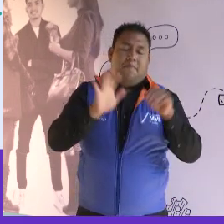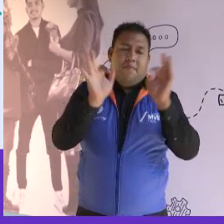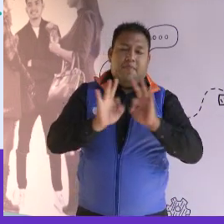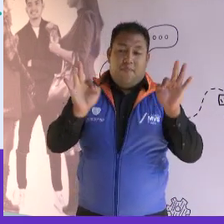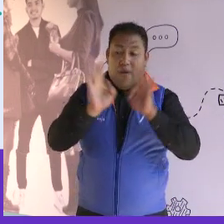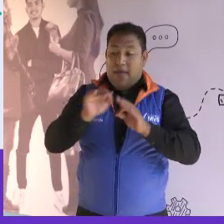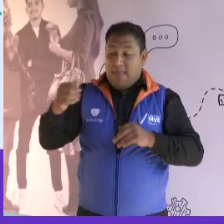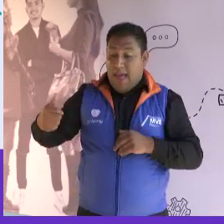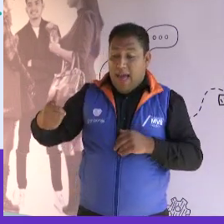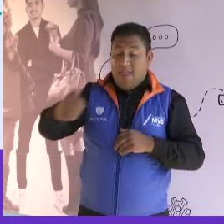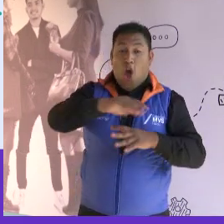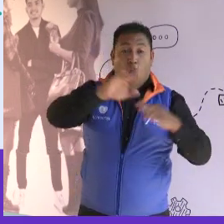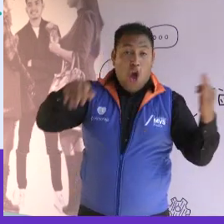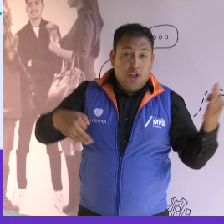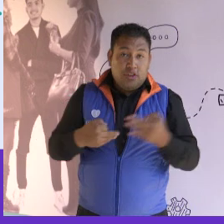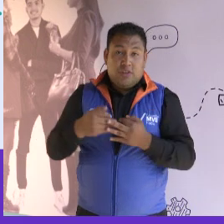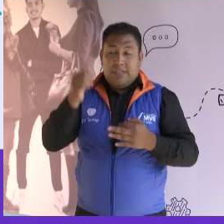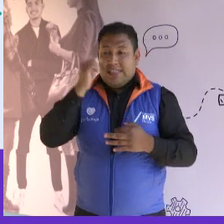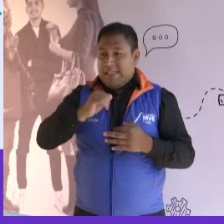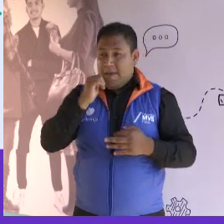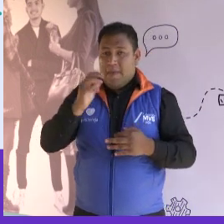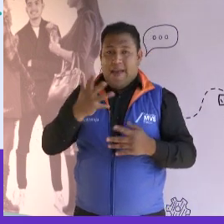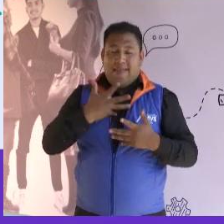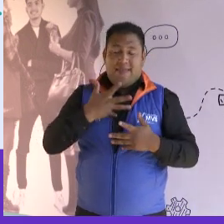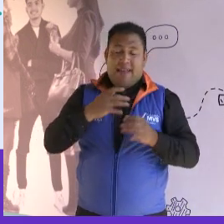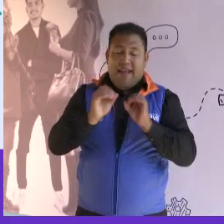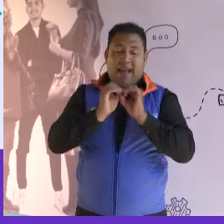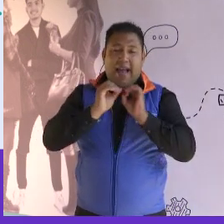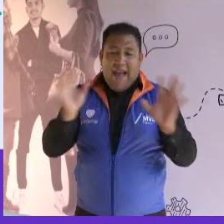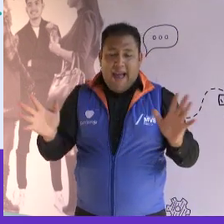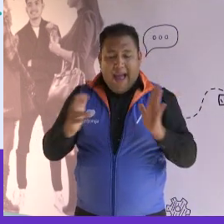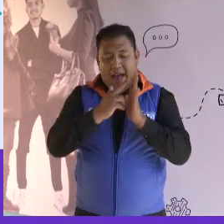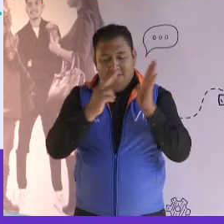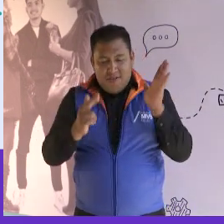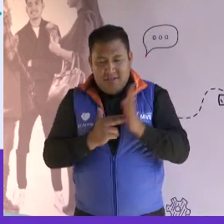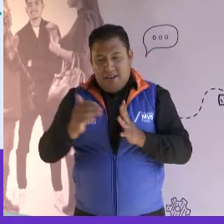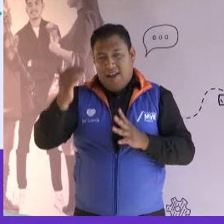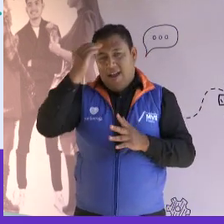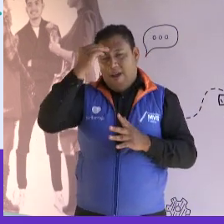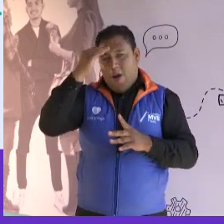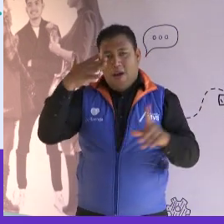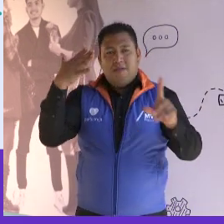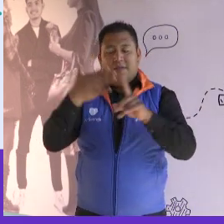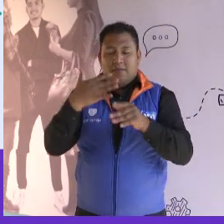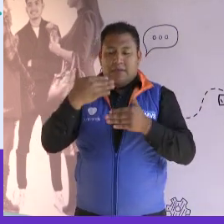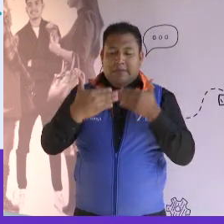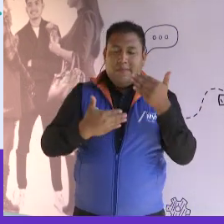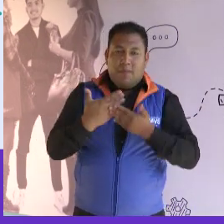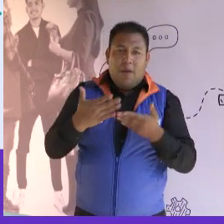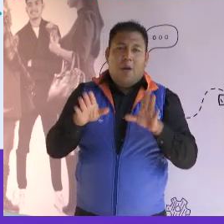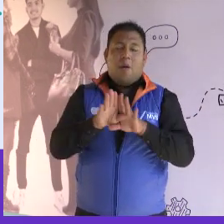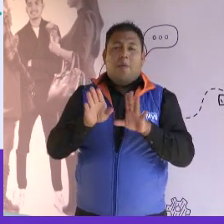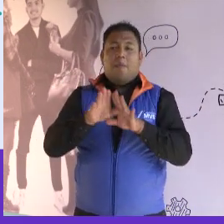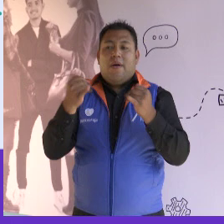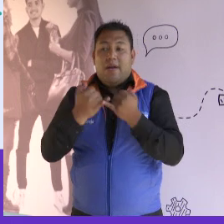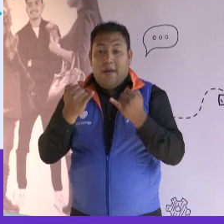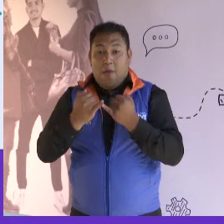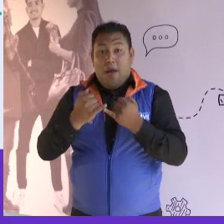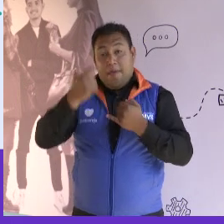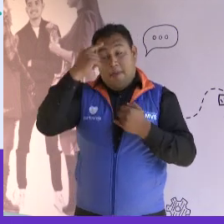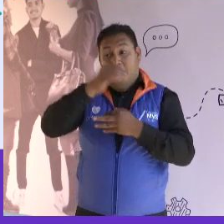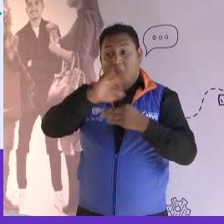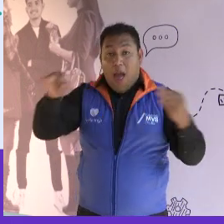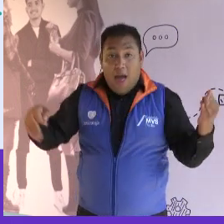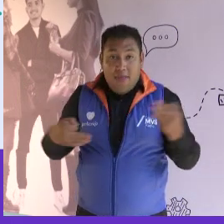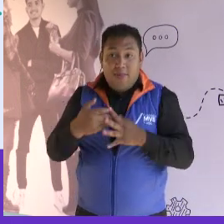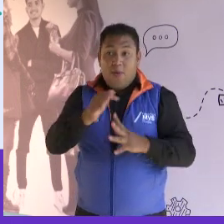simetría de comunicación para que todos se sientan que su punto de vista fue incorporado y se